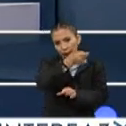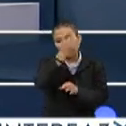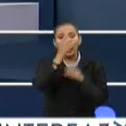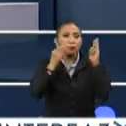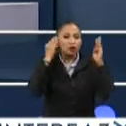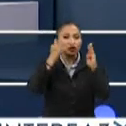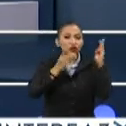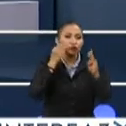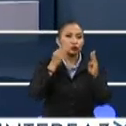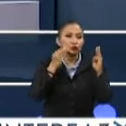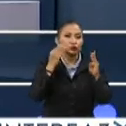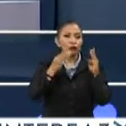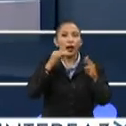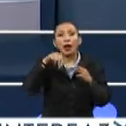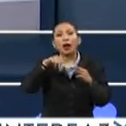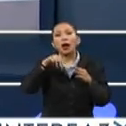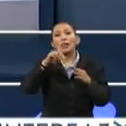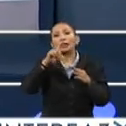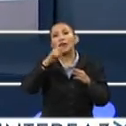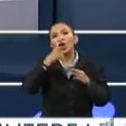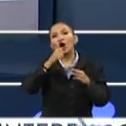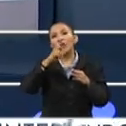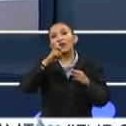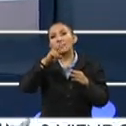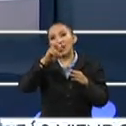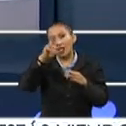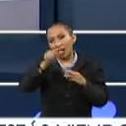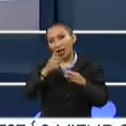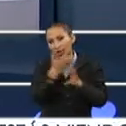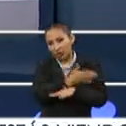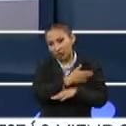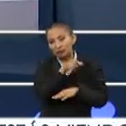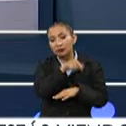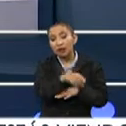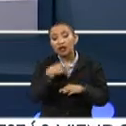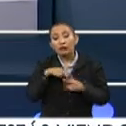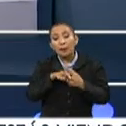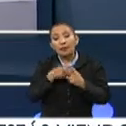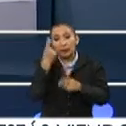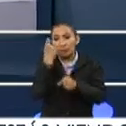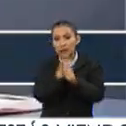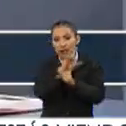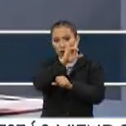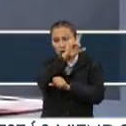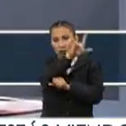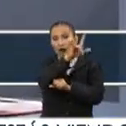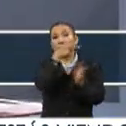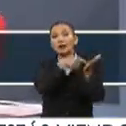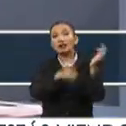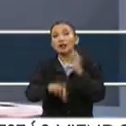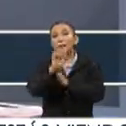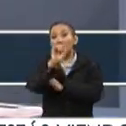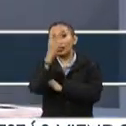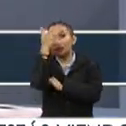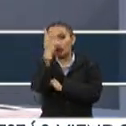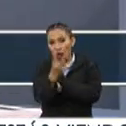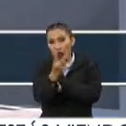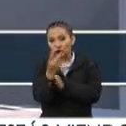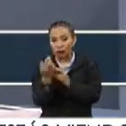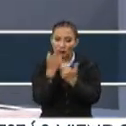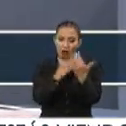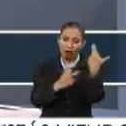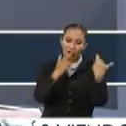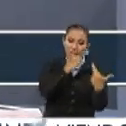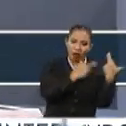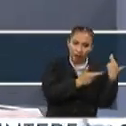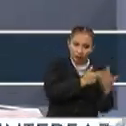el Museo Mural Diego Rivera y decidimos abrir con esta obra de 1922, nos estamos yendo hacia